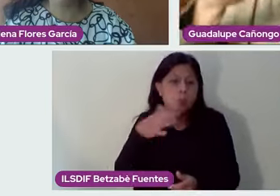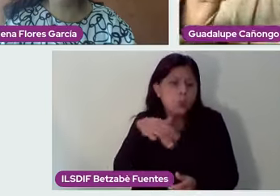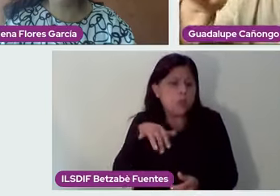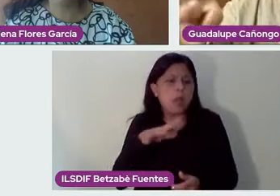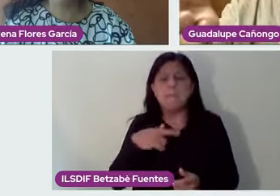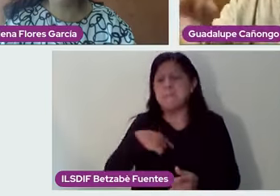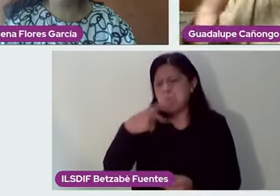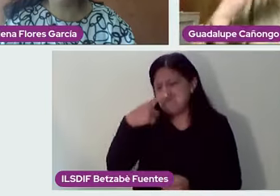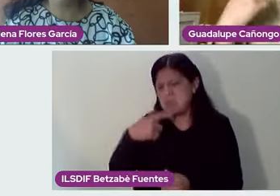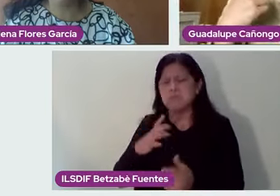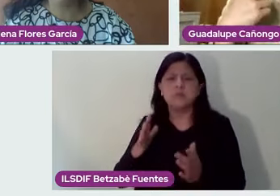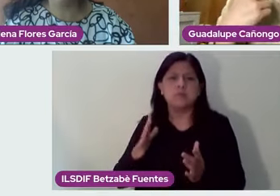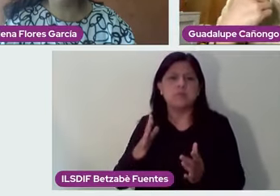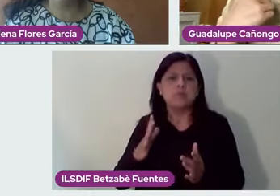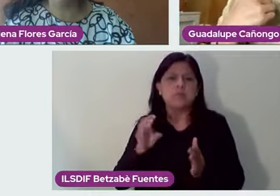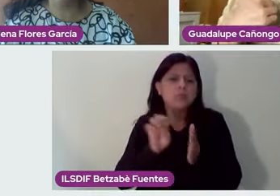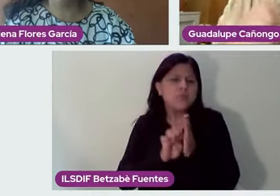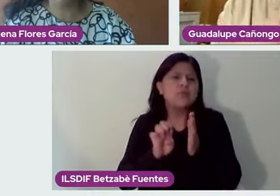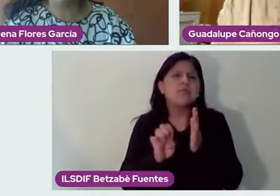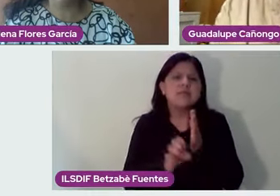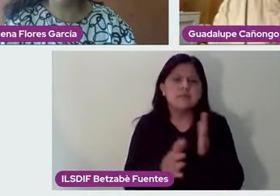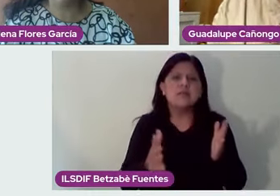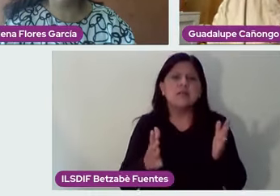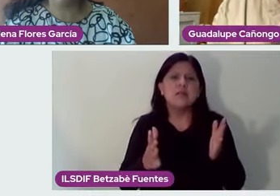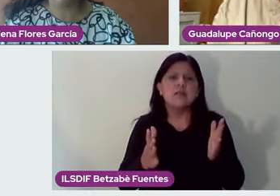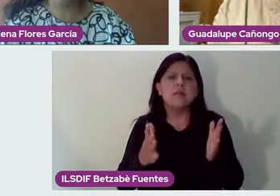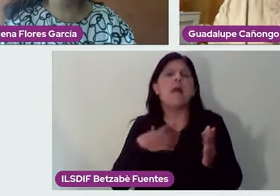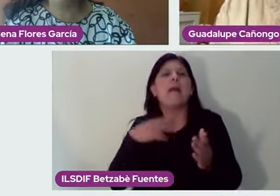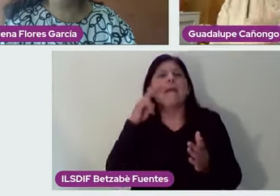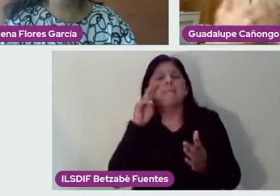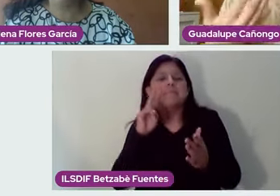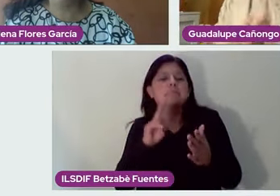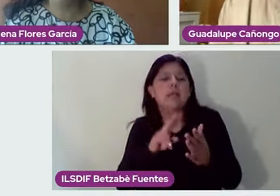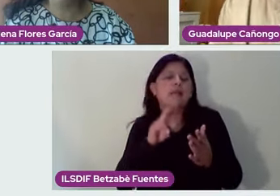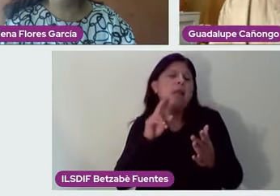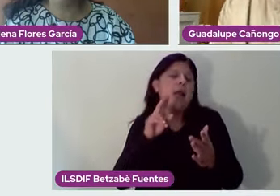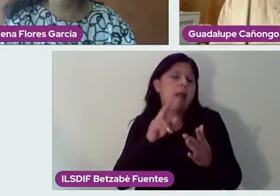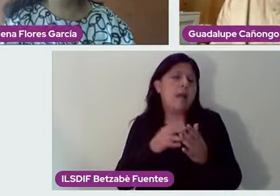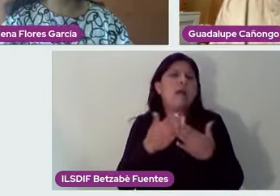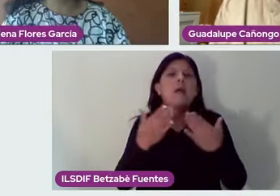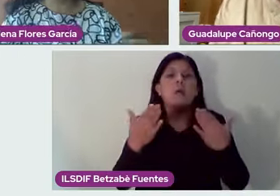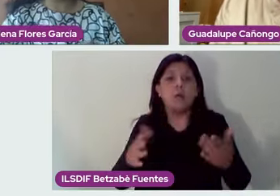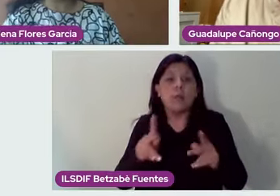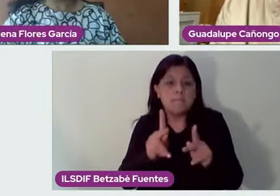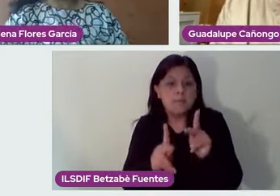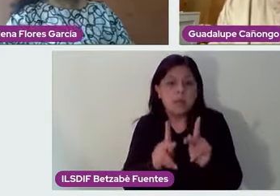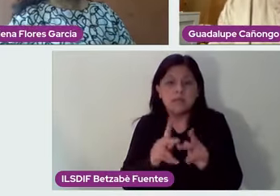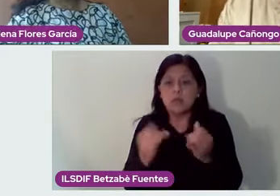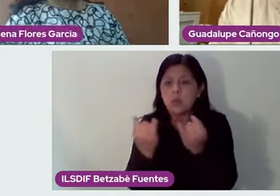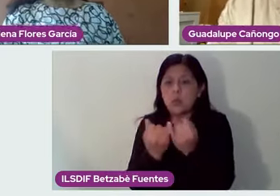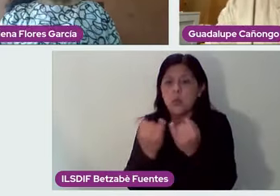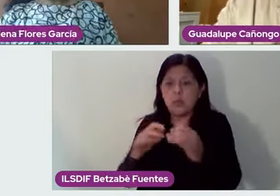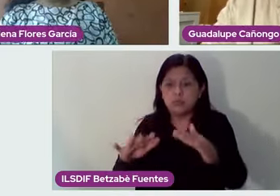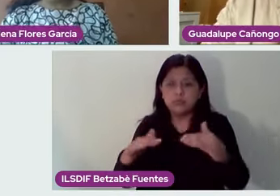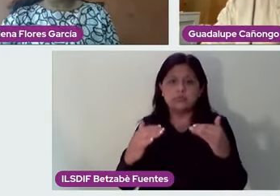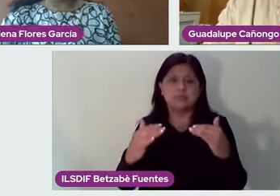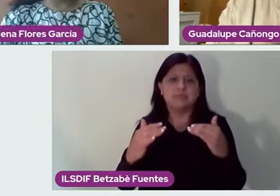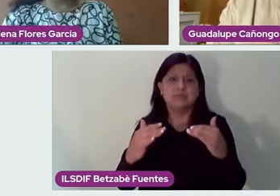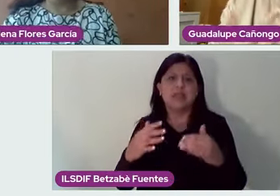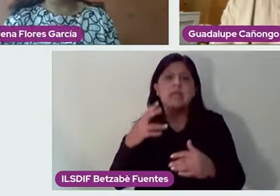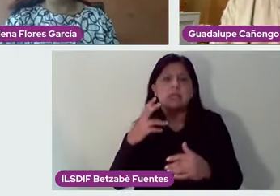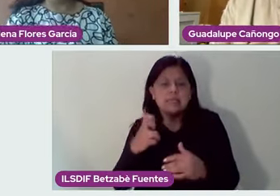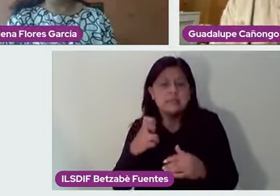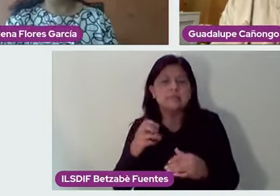personal, para, por ejemplo, escuchar este tipo de charlas, para acceder a información. Es decir,